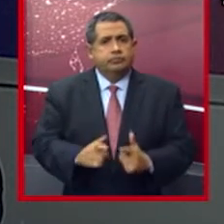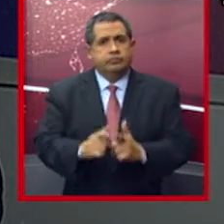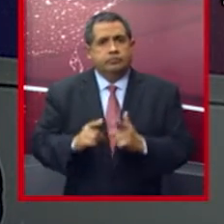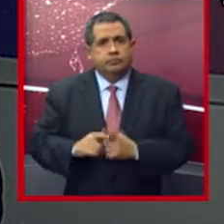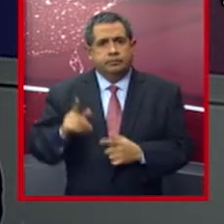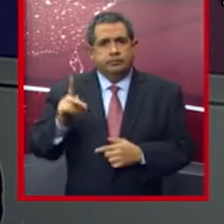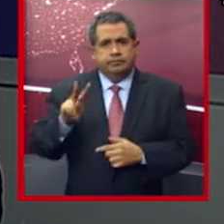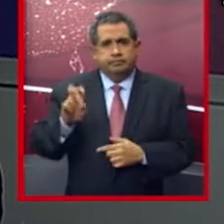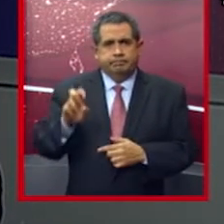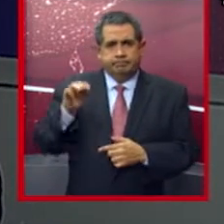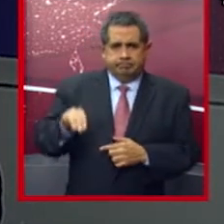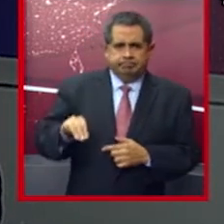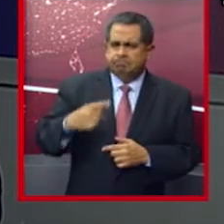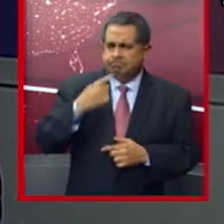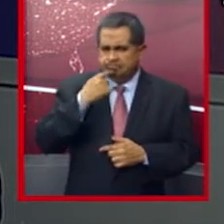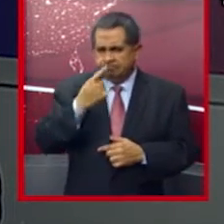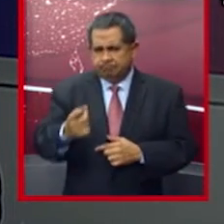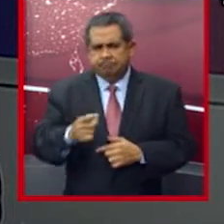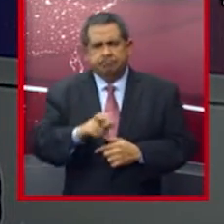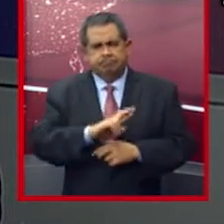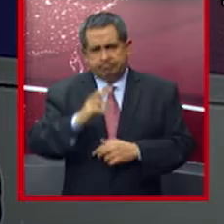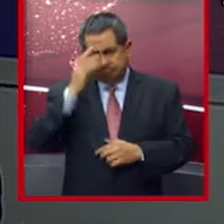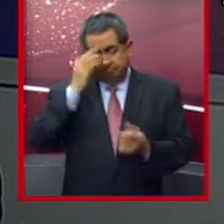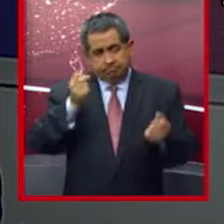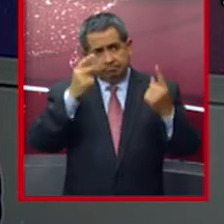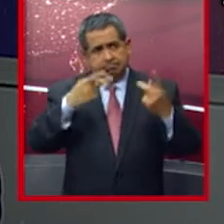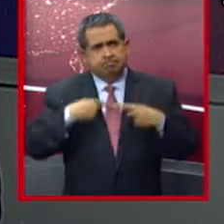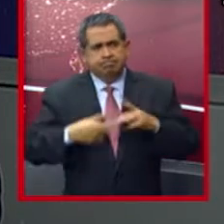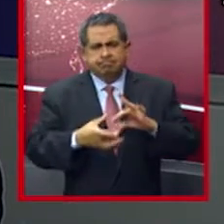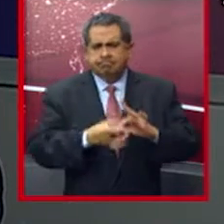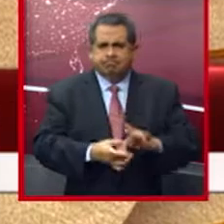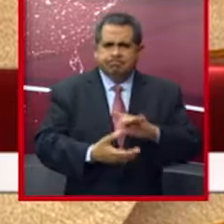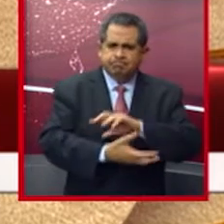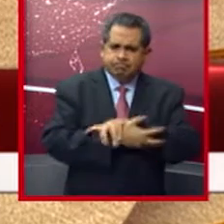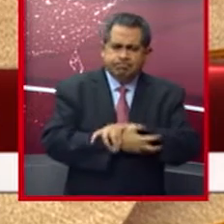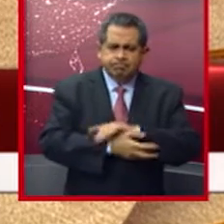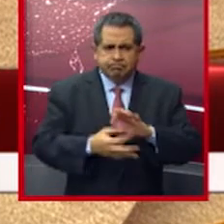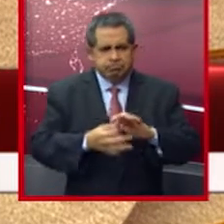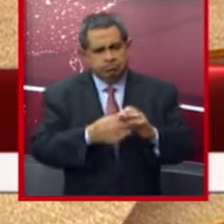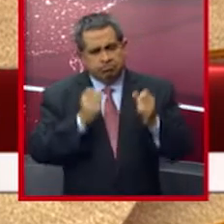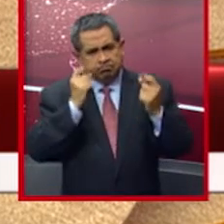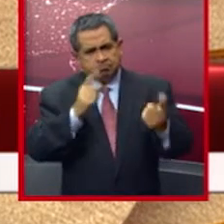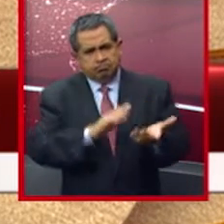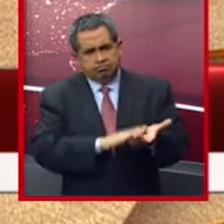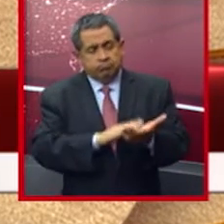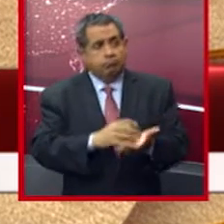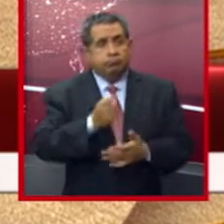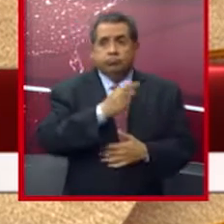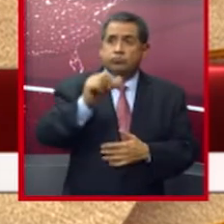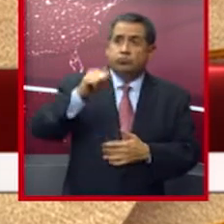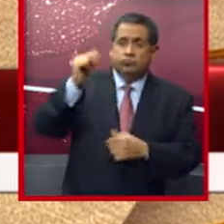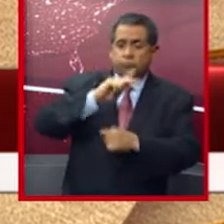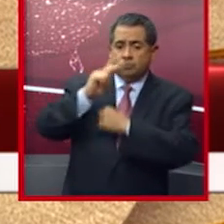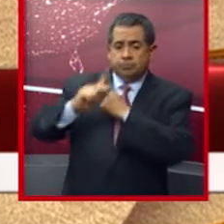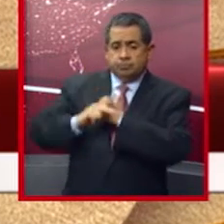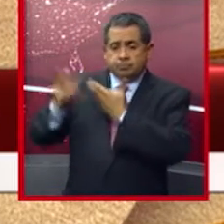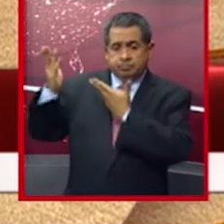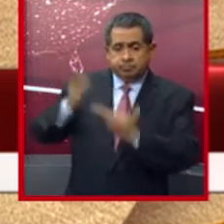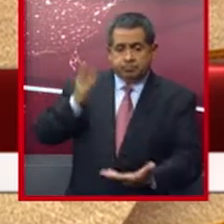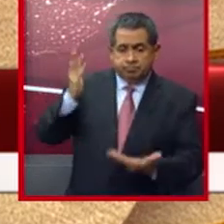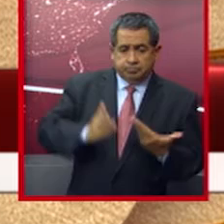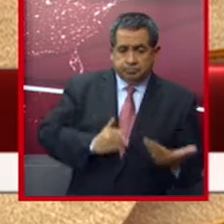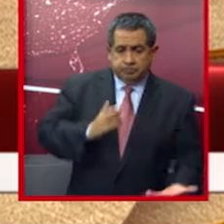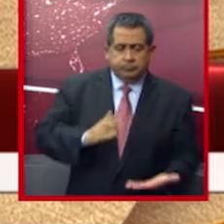Verde Ecologista de México reconoció la solidaridad de los ciudadanos voluntarios y los rescatistas de naciones extranjeras que llegaron a apoyar